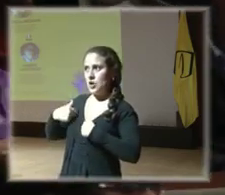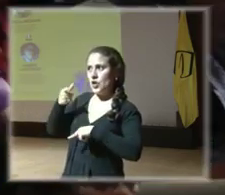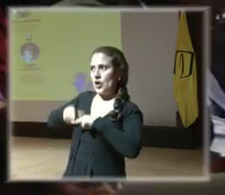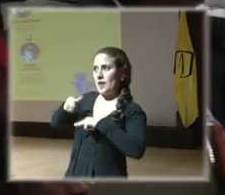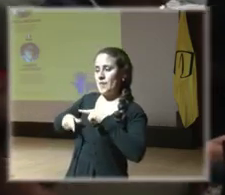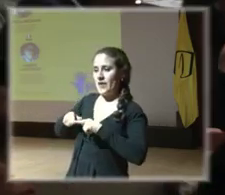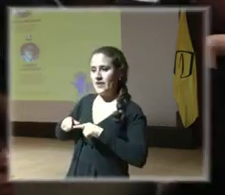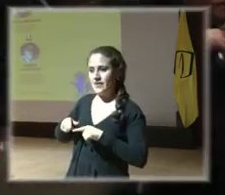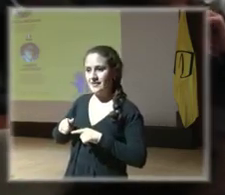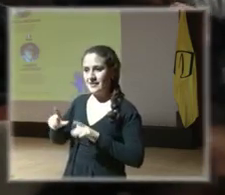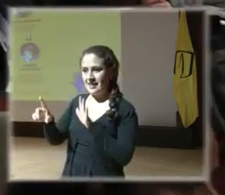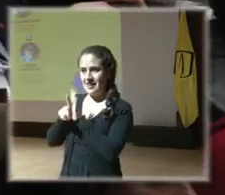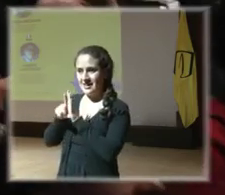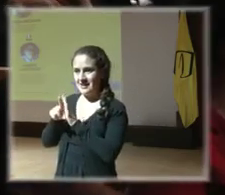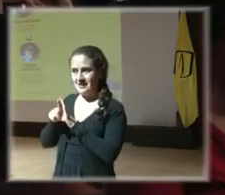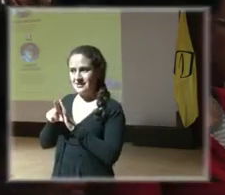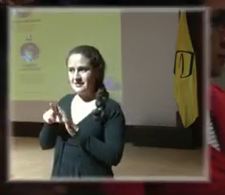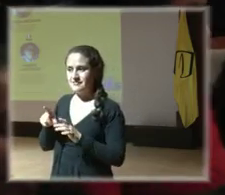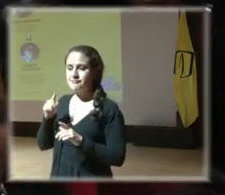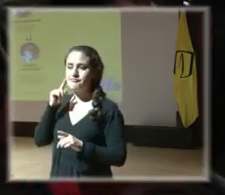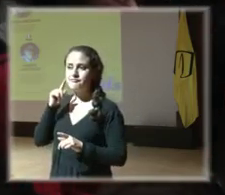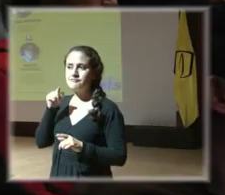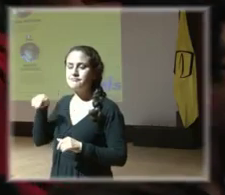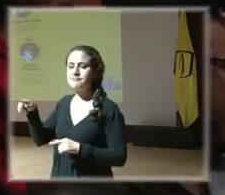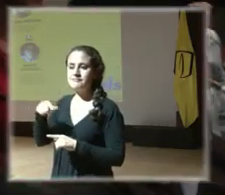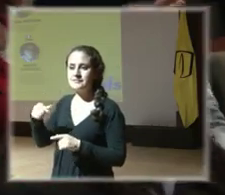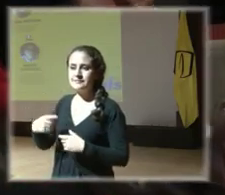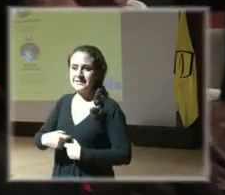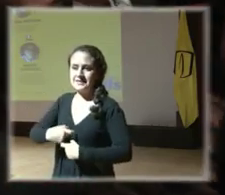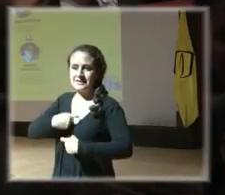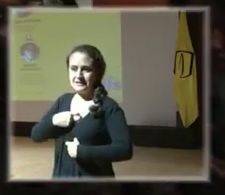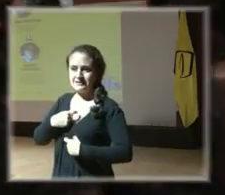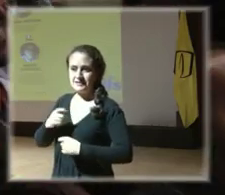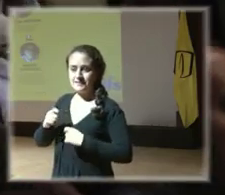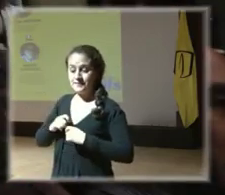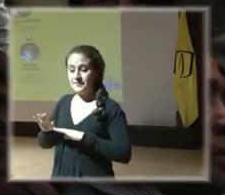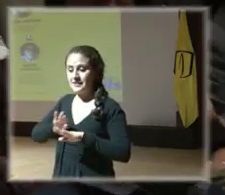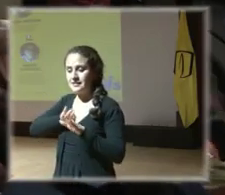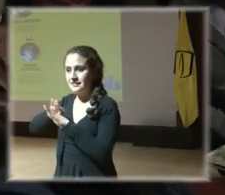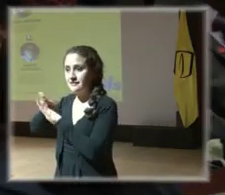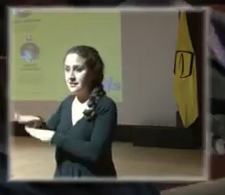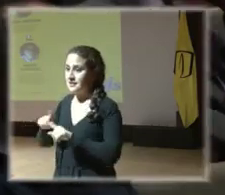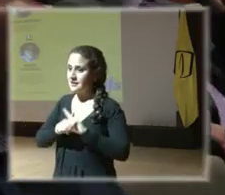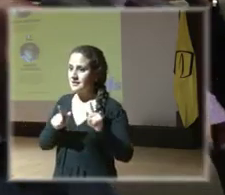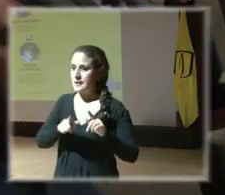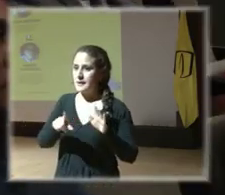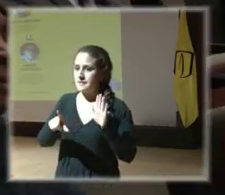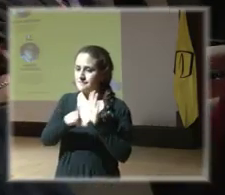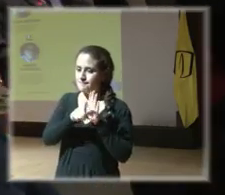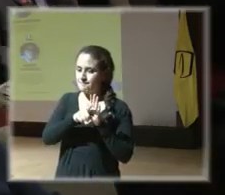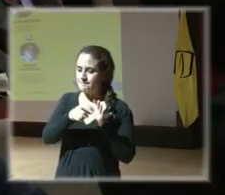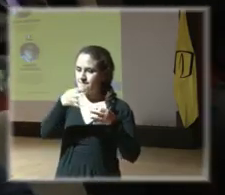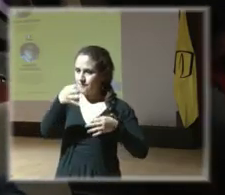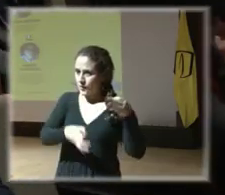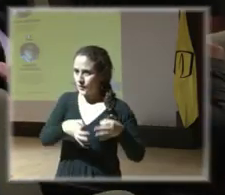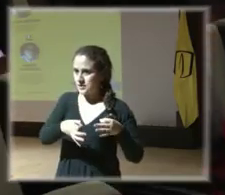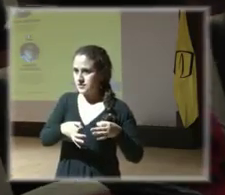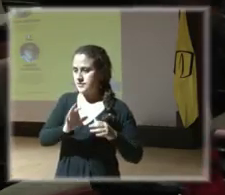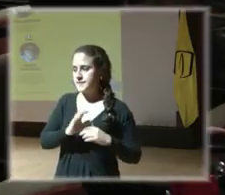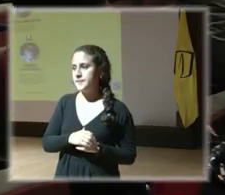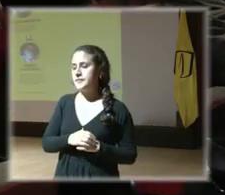pues vale para el ámbito civil exclusivamente. En el ámbito penal, digamos que hay algunos